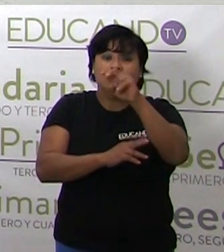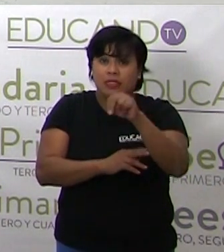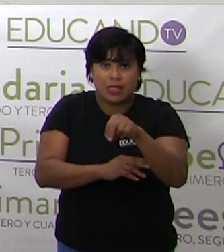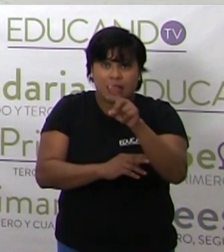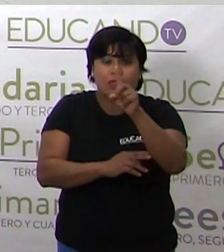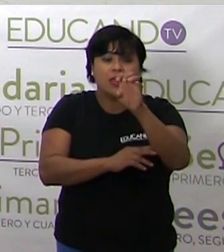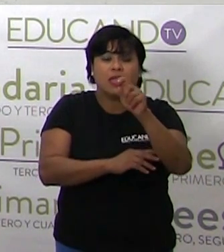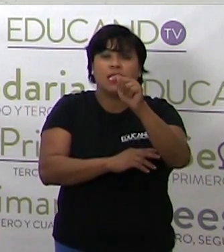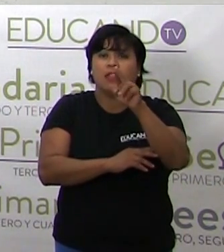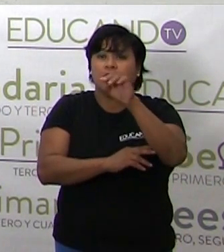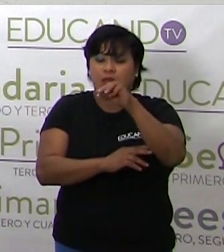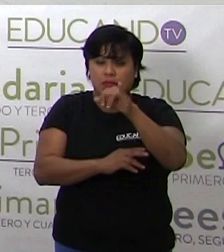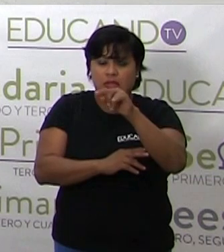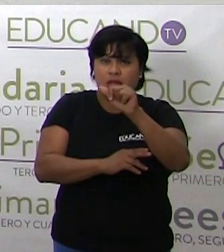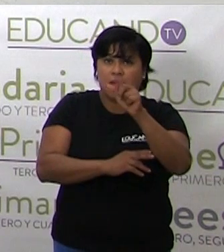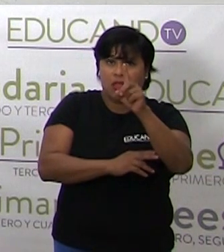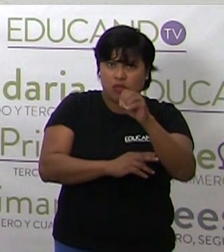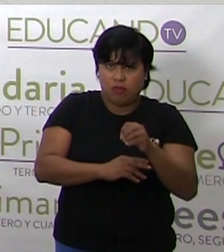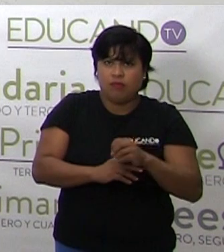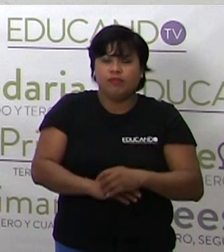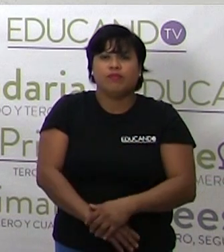indeterminado.